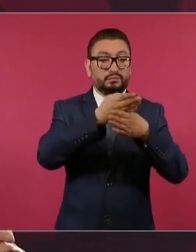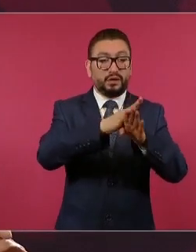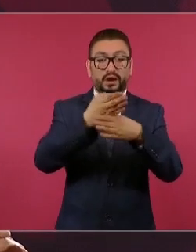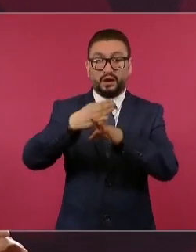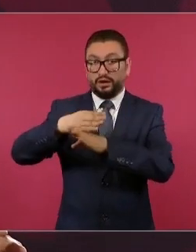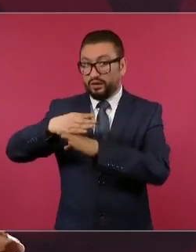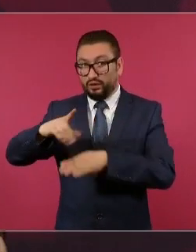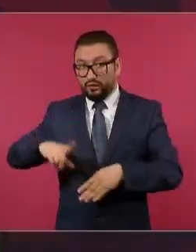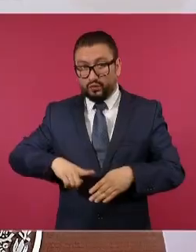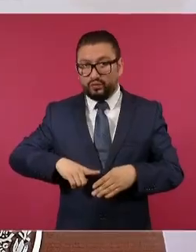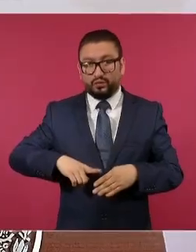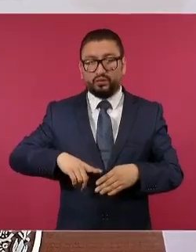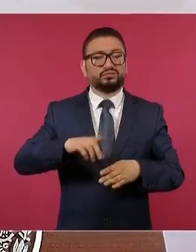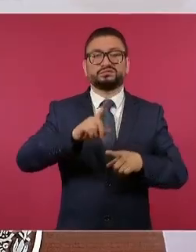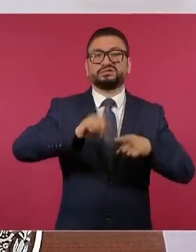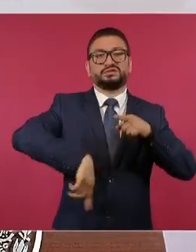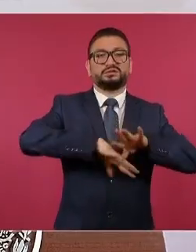que eran de la nación.